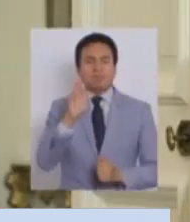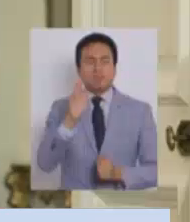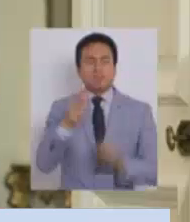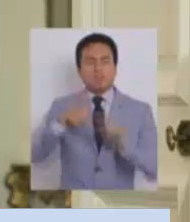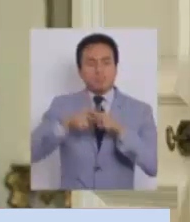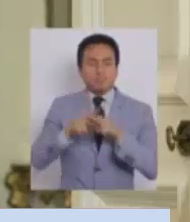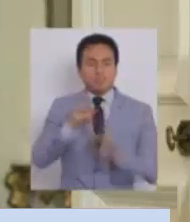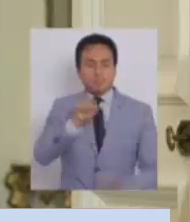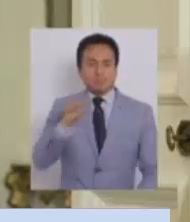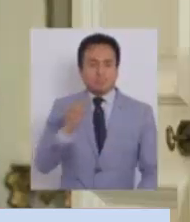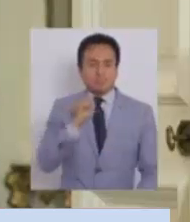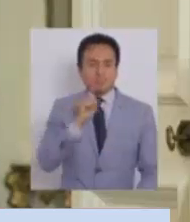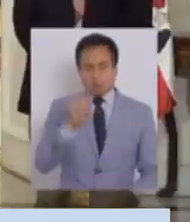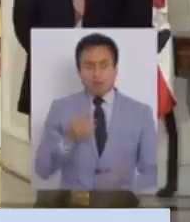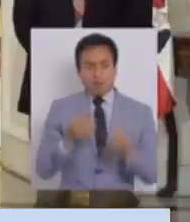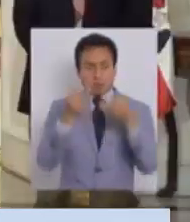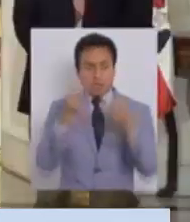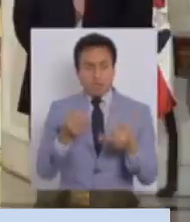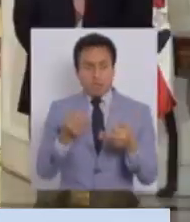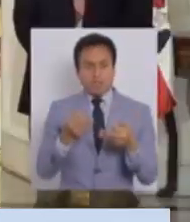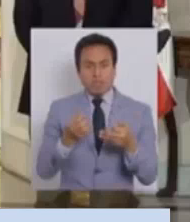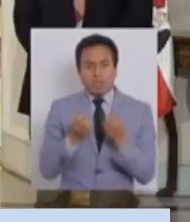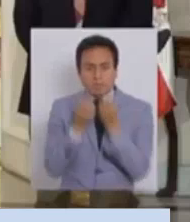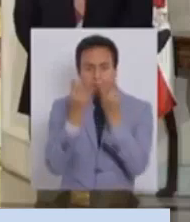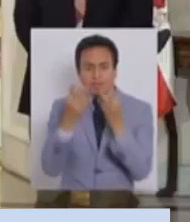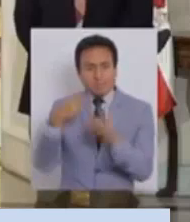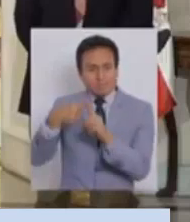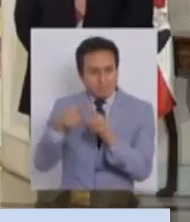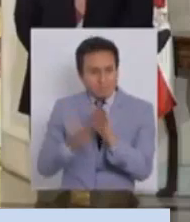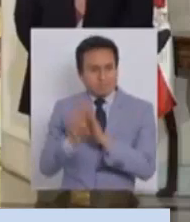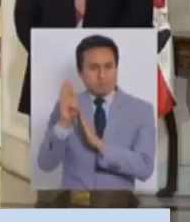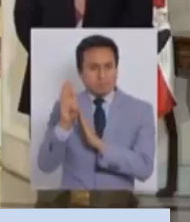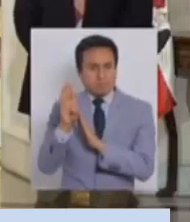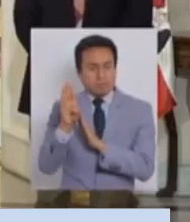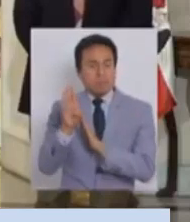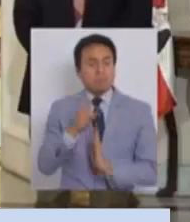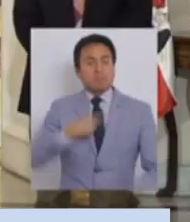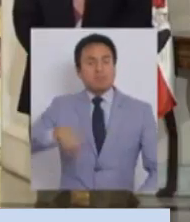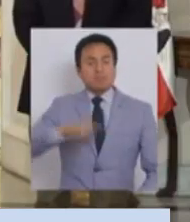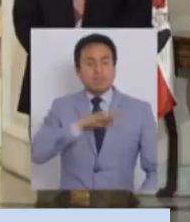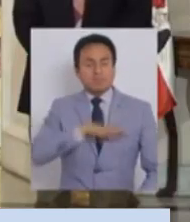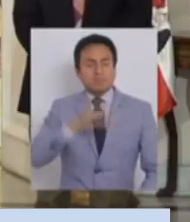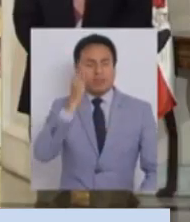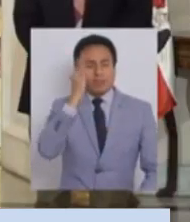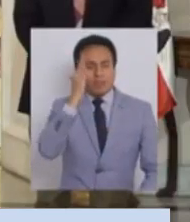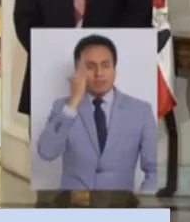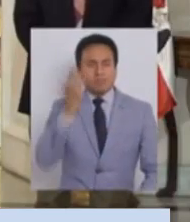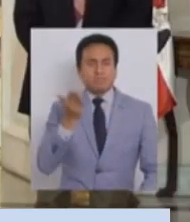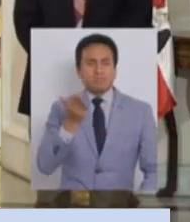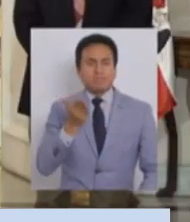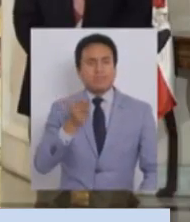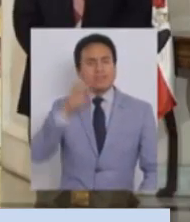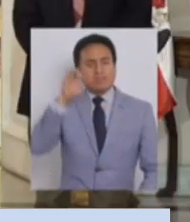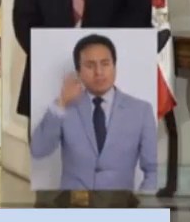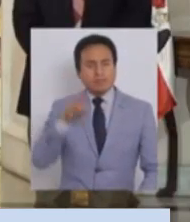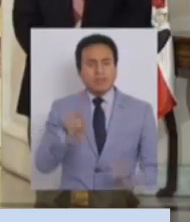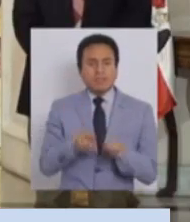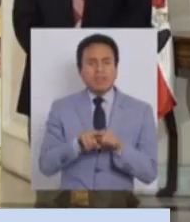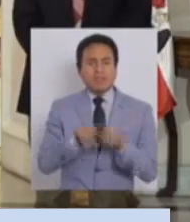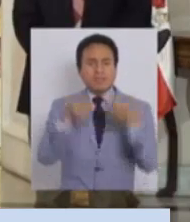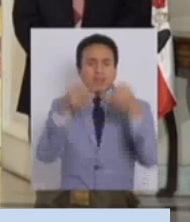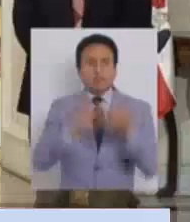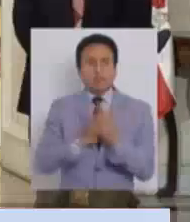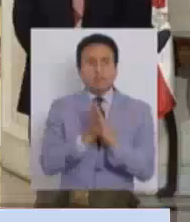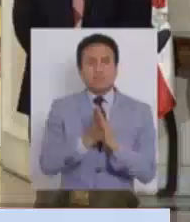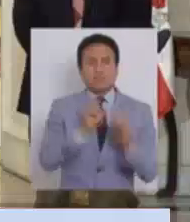a la orilla y una tercera fue rescatada en el lago por un bote pero el expresidente no pudo desabrocharse el cinturón de seguridad